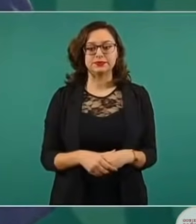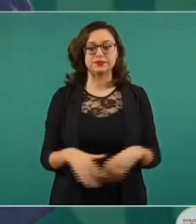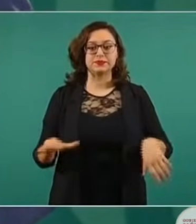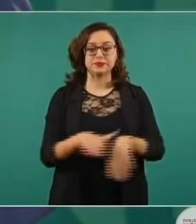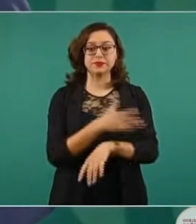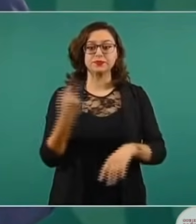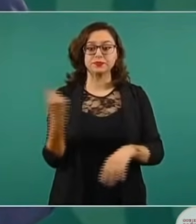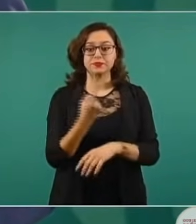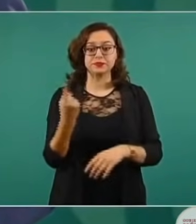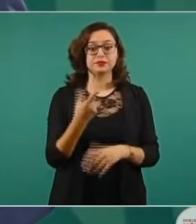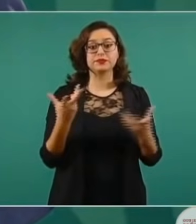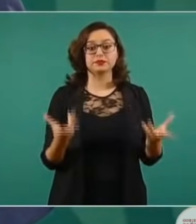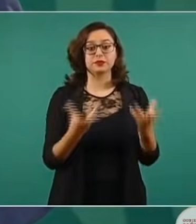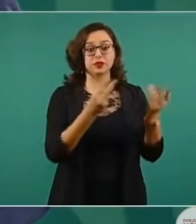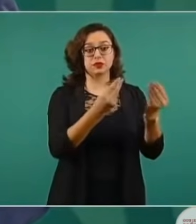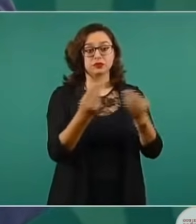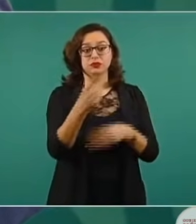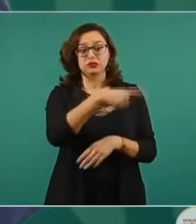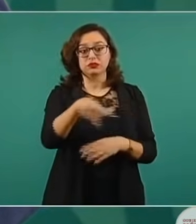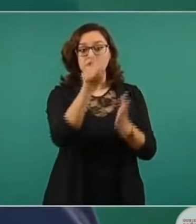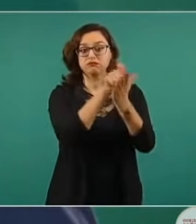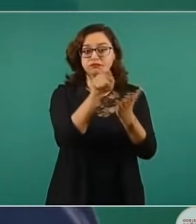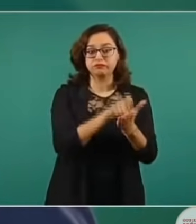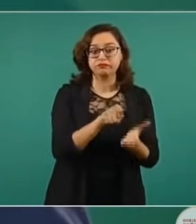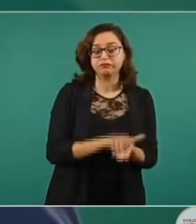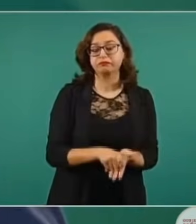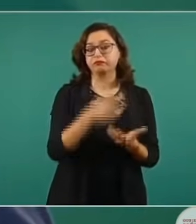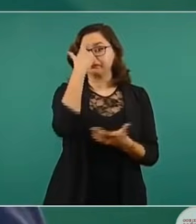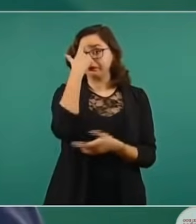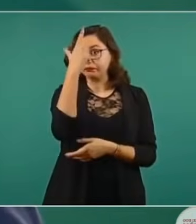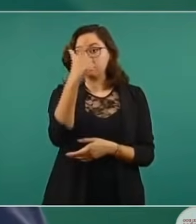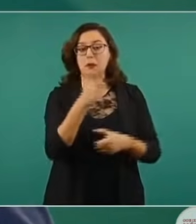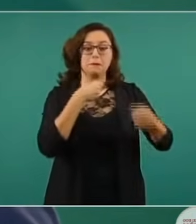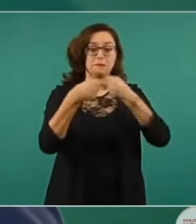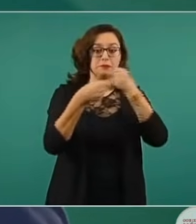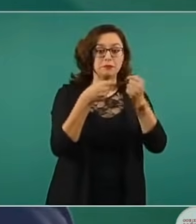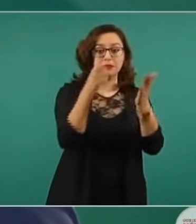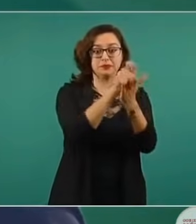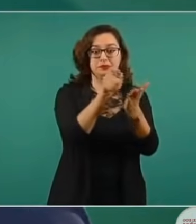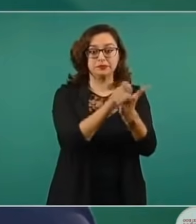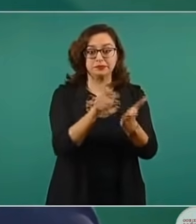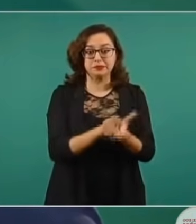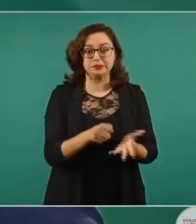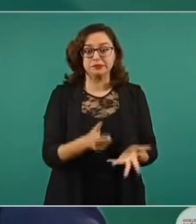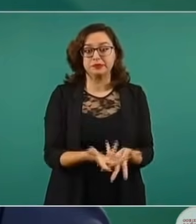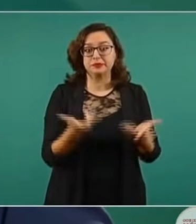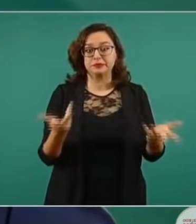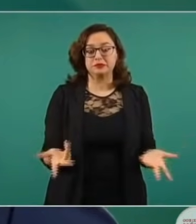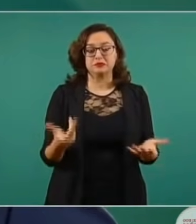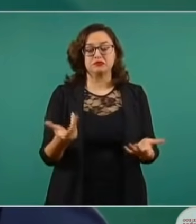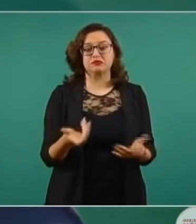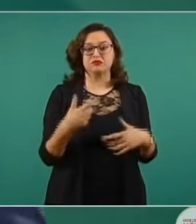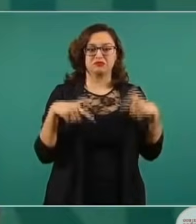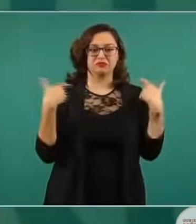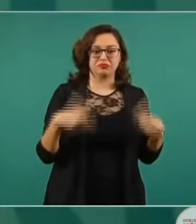como articulistas y periodistas, viven colmados de atenciones y de